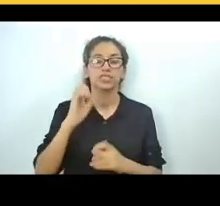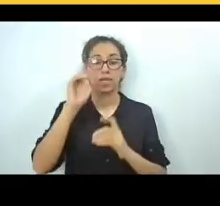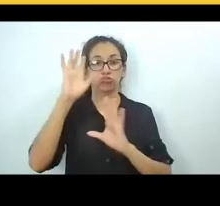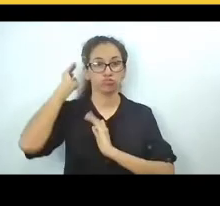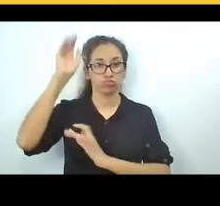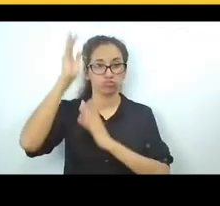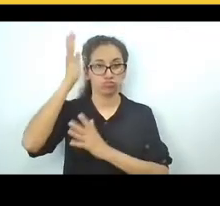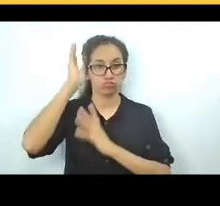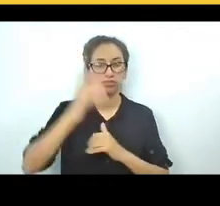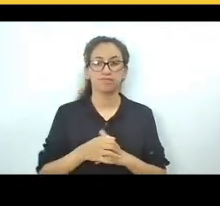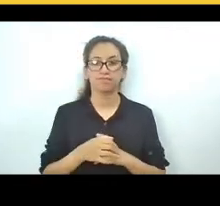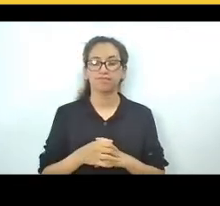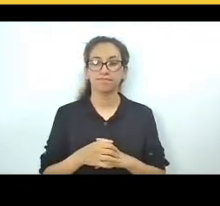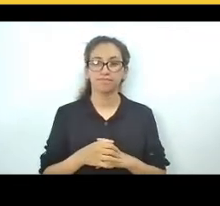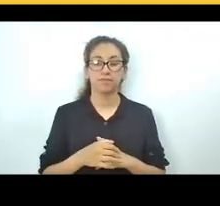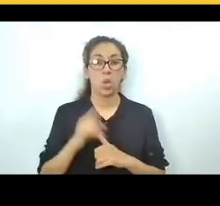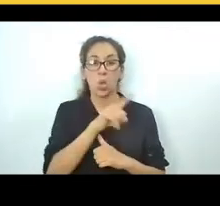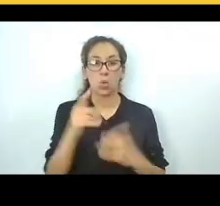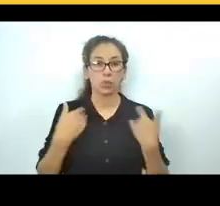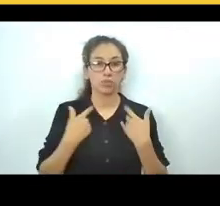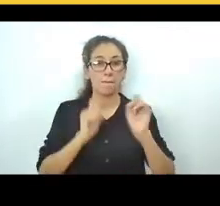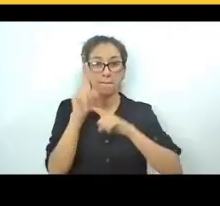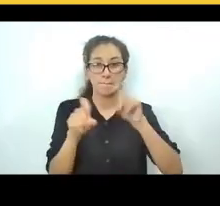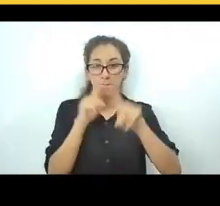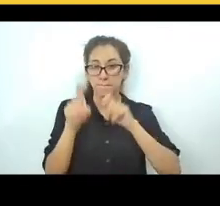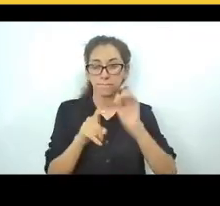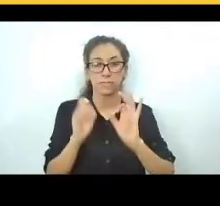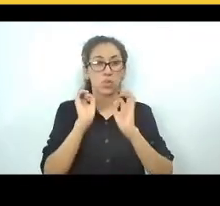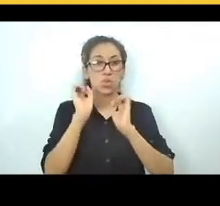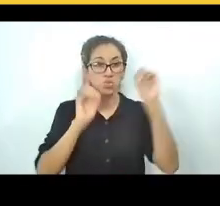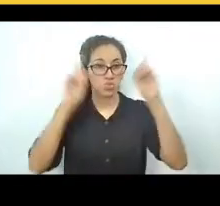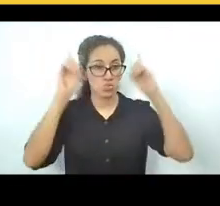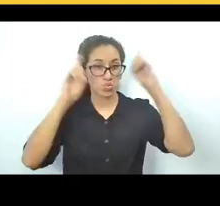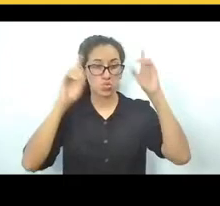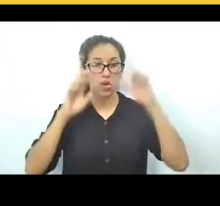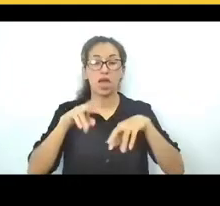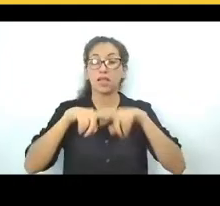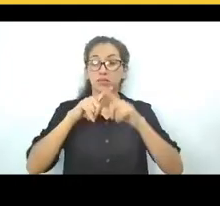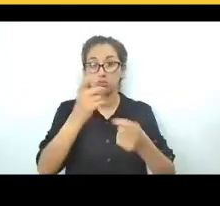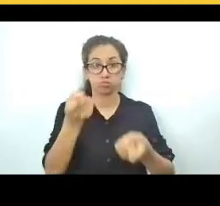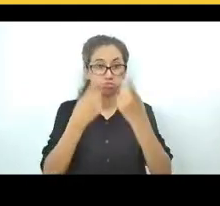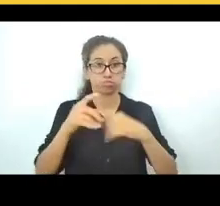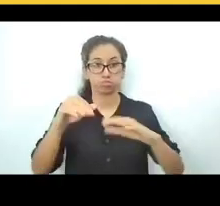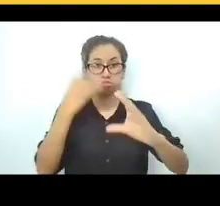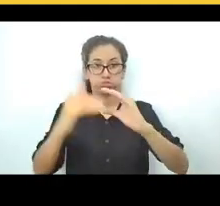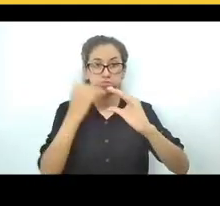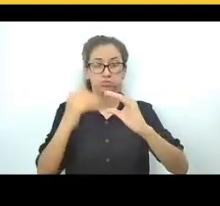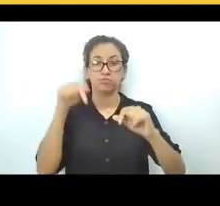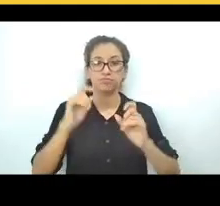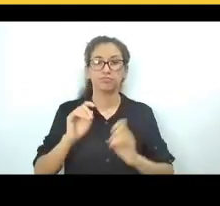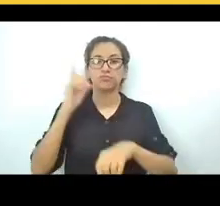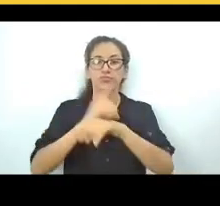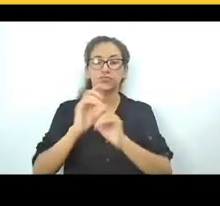interesante. De hecho, si es que tienen alguna pregunta, duda, la hacen llegar por escrito, por favor, al chat, y acá se la hacemos llegar al